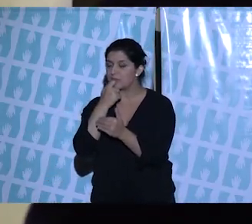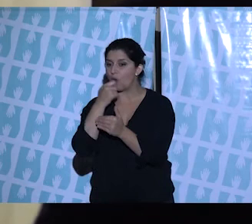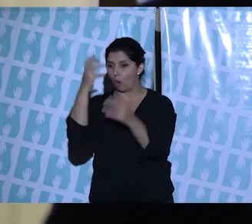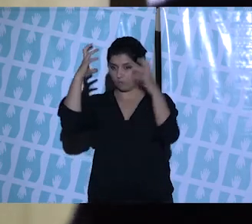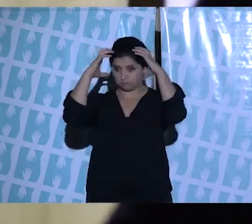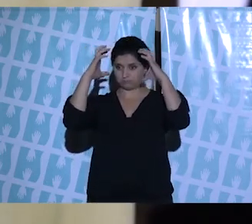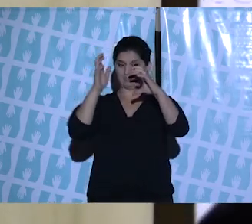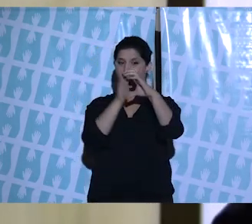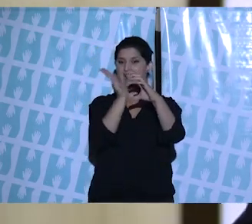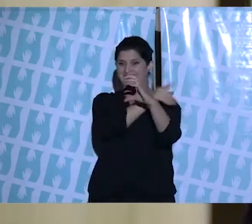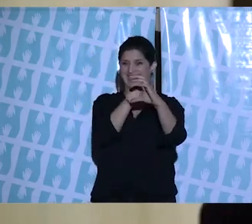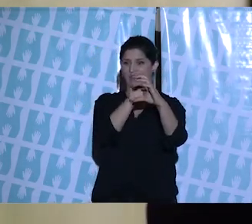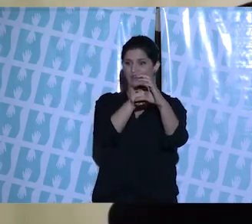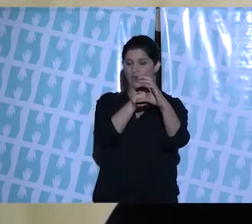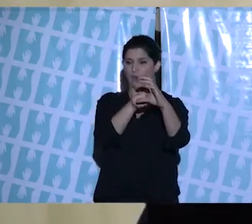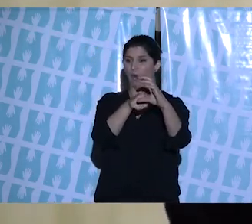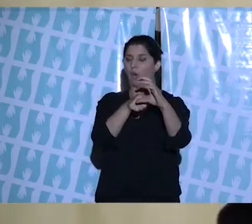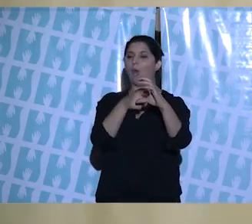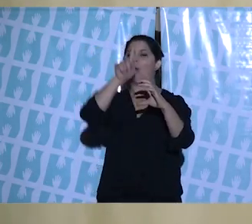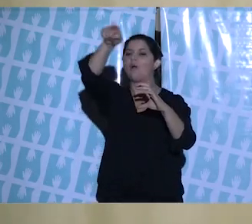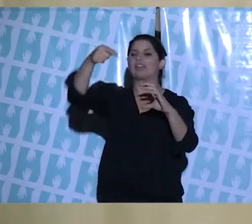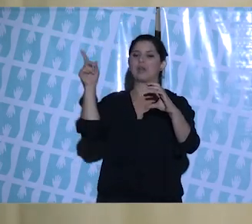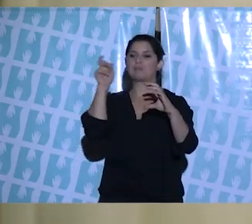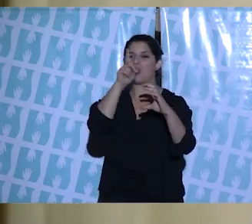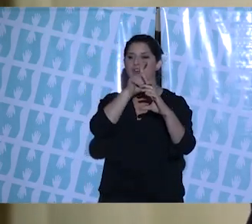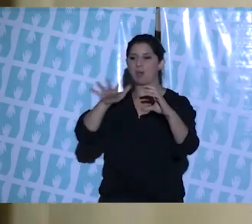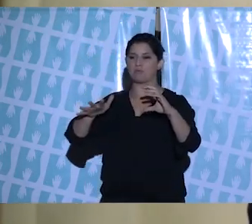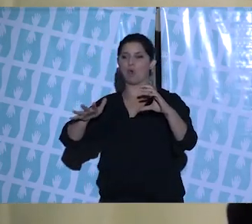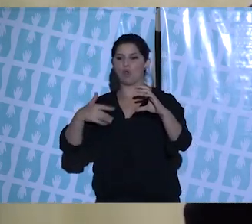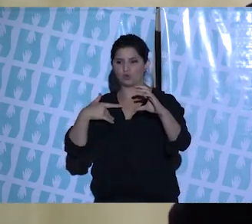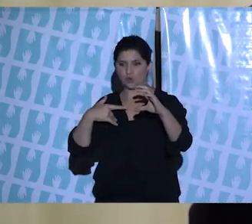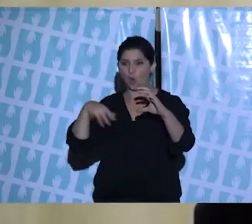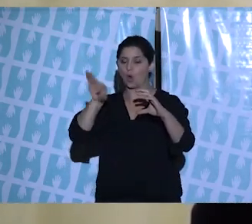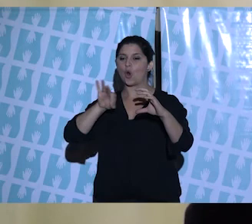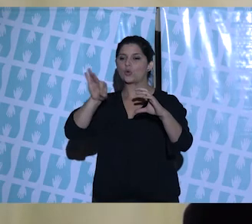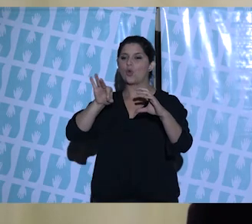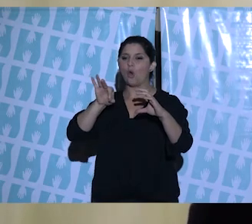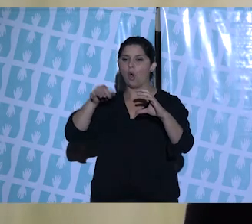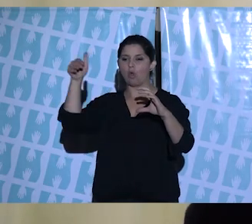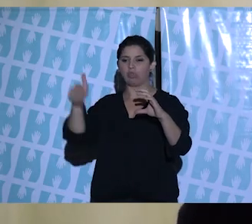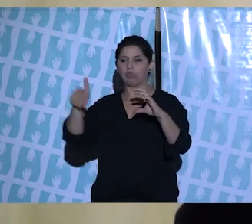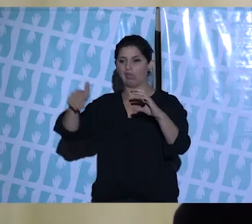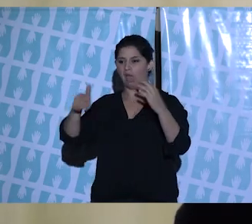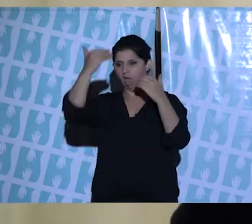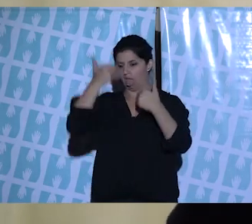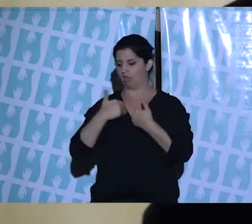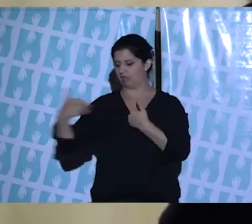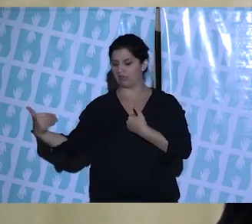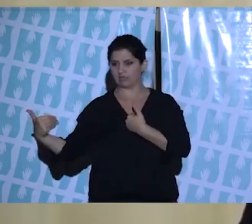del cerebro, ese individuo va a desarrollar o temblor o lentitud en el lado derecho del cuerpo.